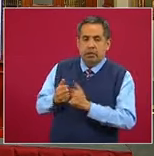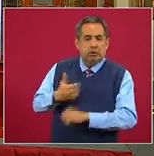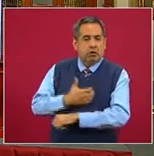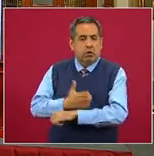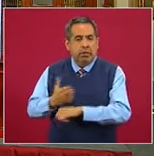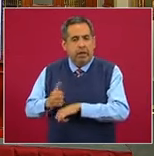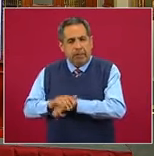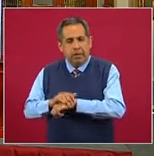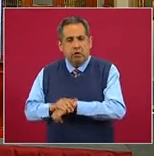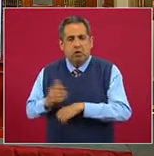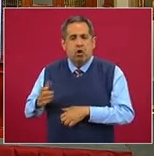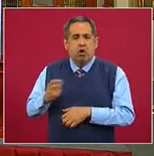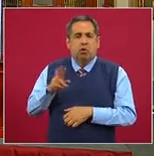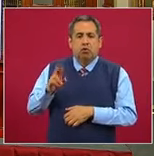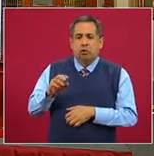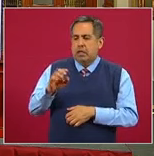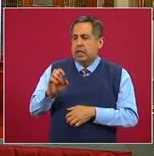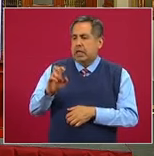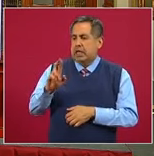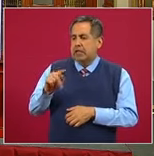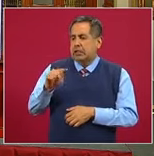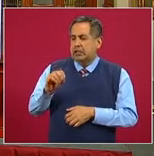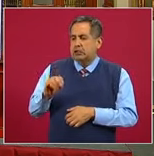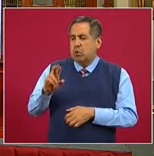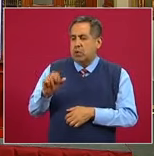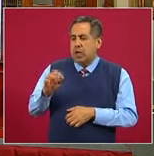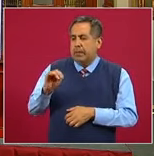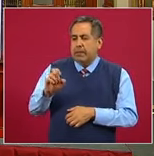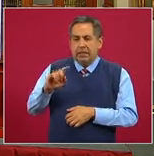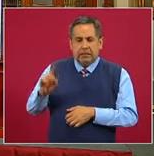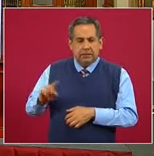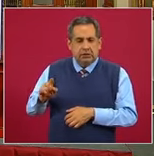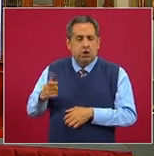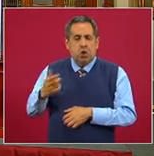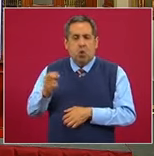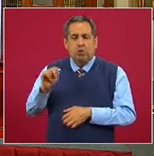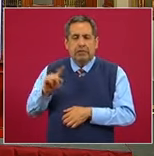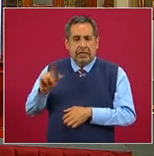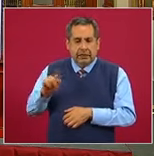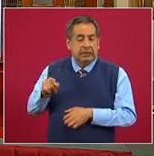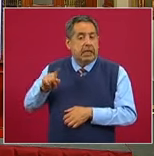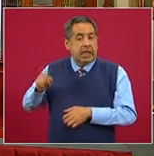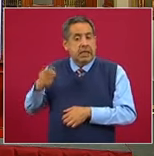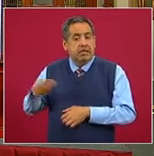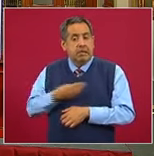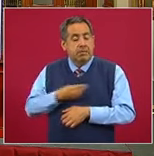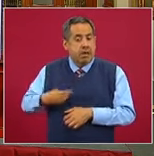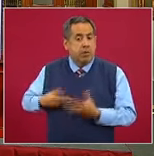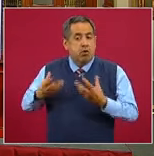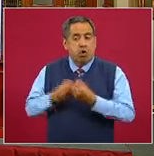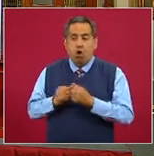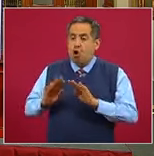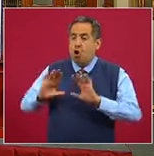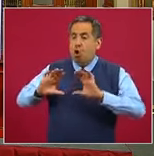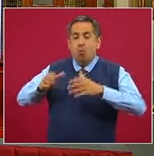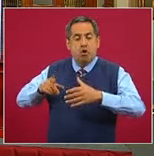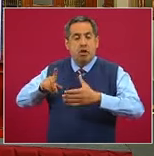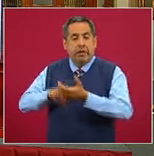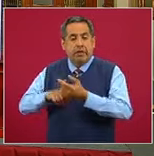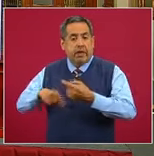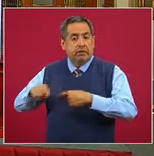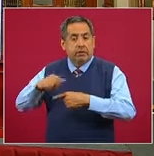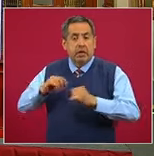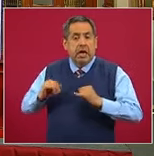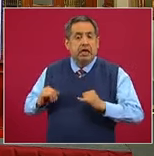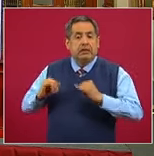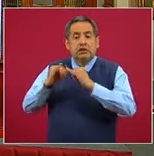compañero y amigo, el doctor Ernesto Ramírez González, quien es miembro de nuestra comunidad del Instituto